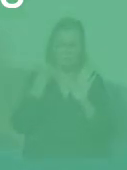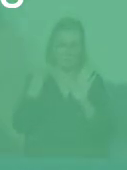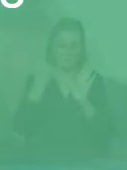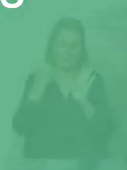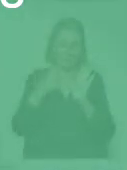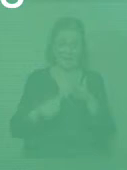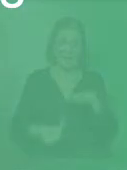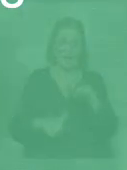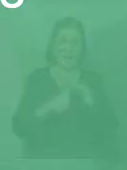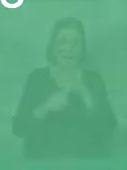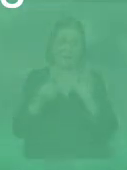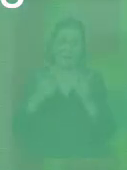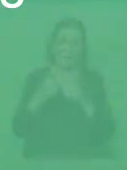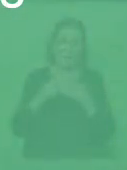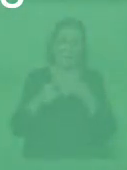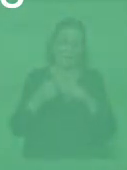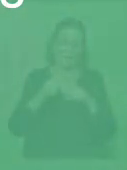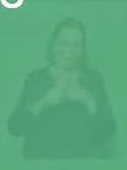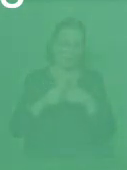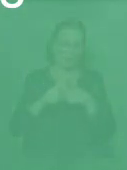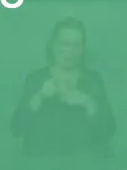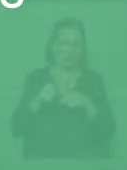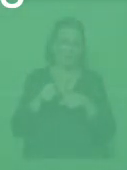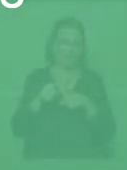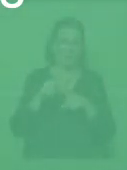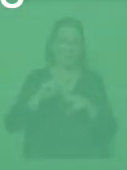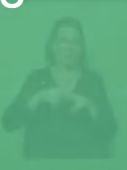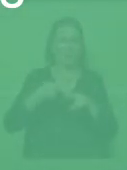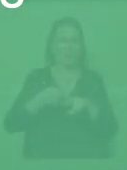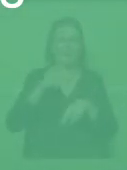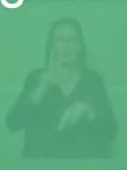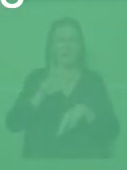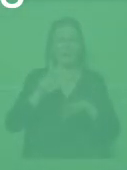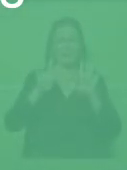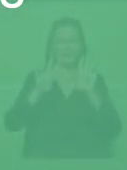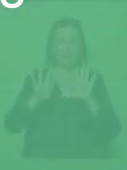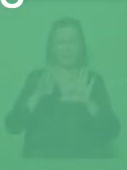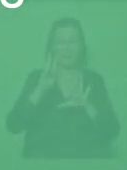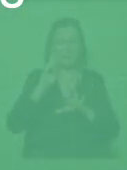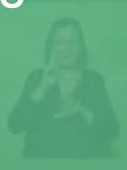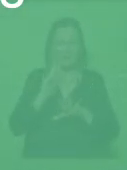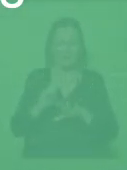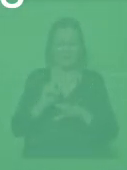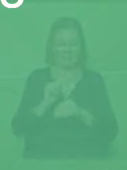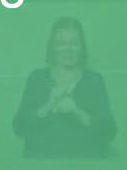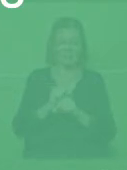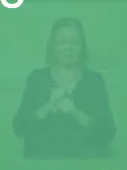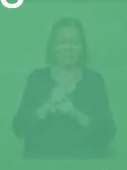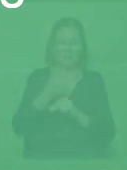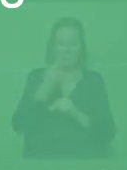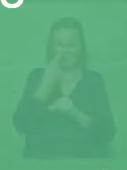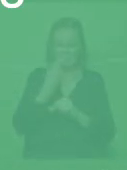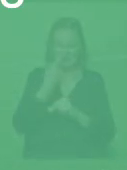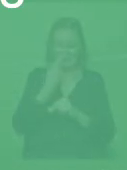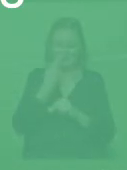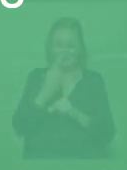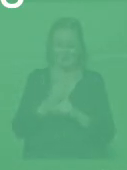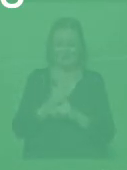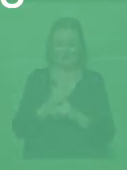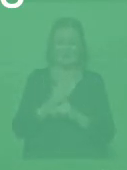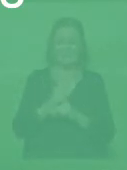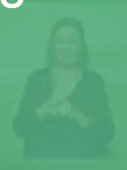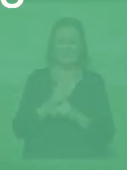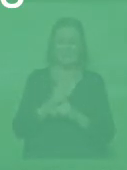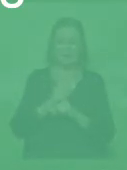Líder indiscutido. Leo Sequeira otra vez a los 39. En este caso, vean un centro pinchado interesante de Lucas Hernández. La coloca